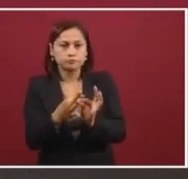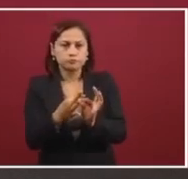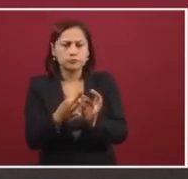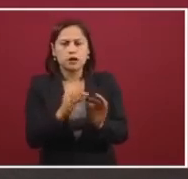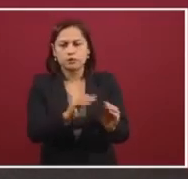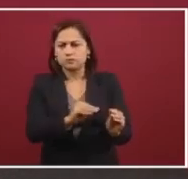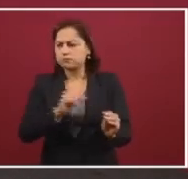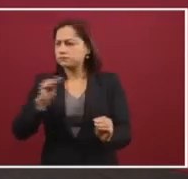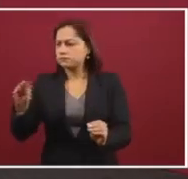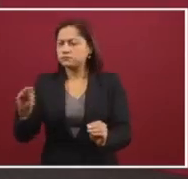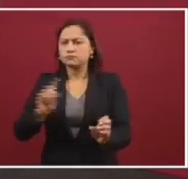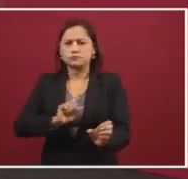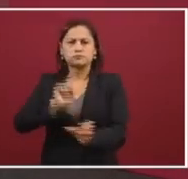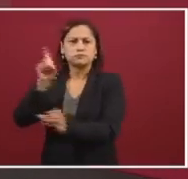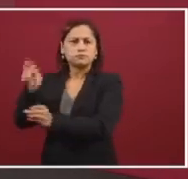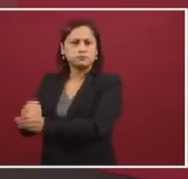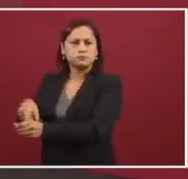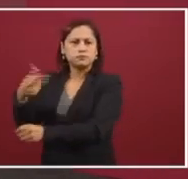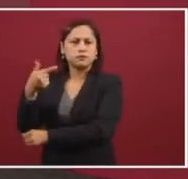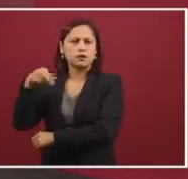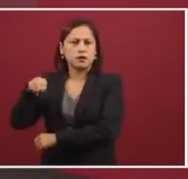y los que no